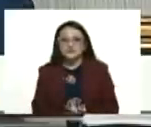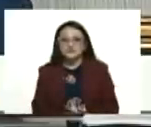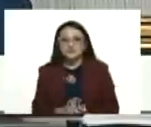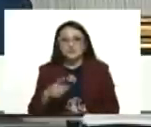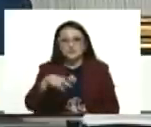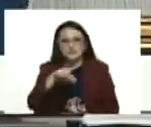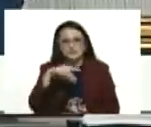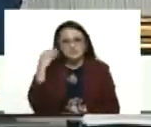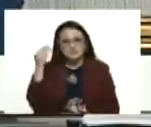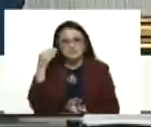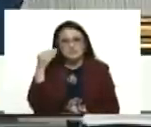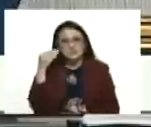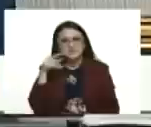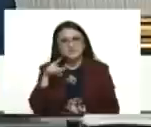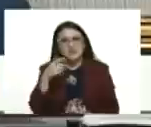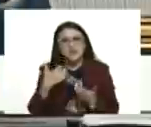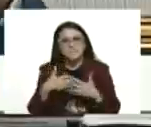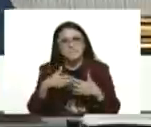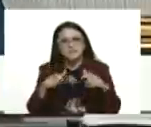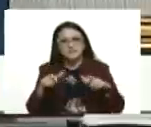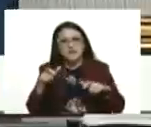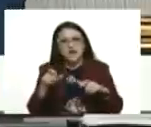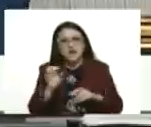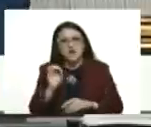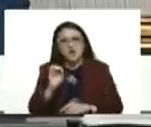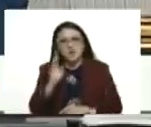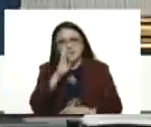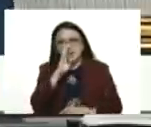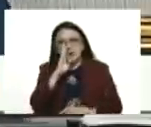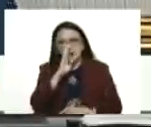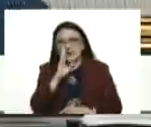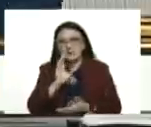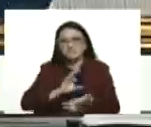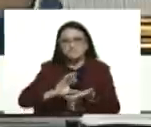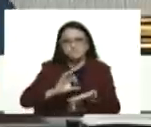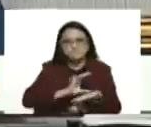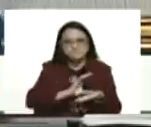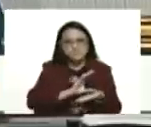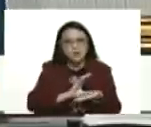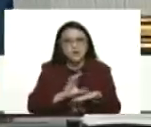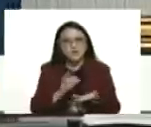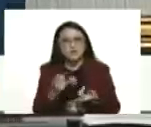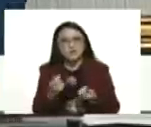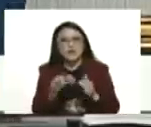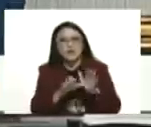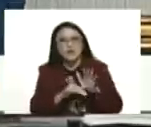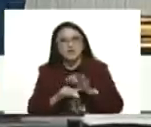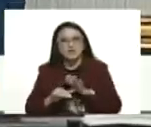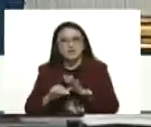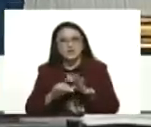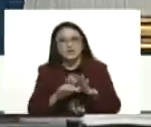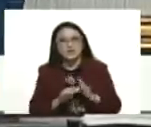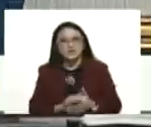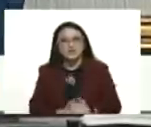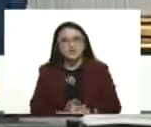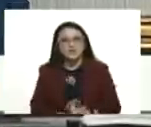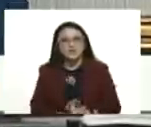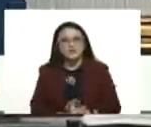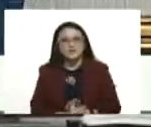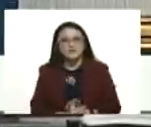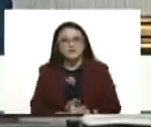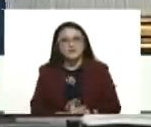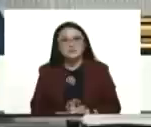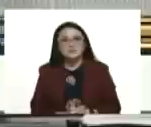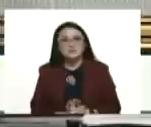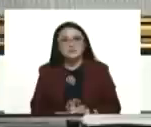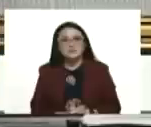¿ustedes creen que esos empresarios o banqueros o financistas o narcotraficantes o